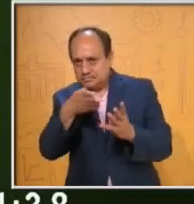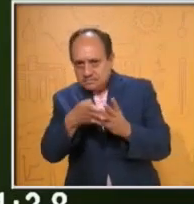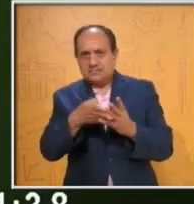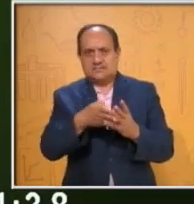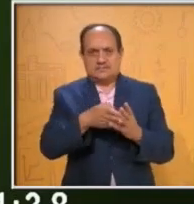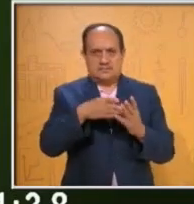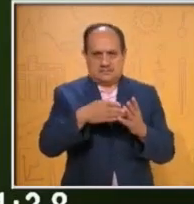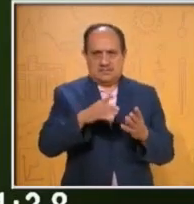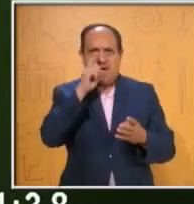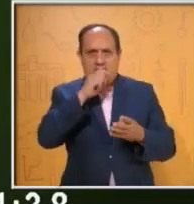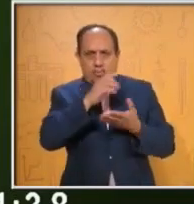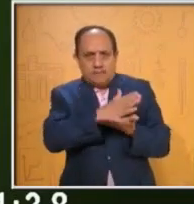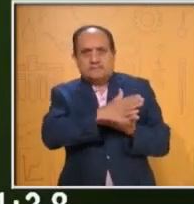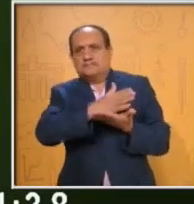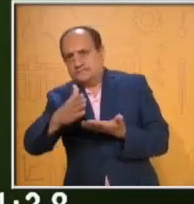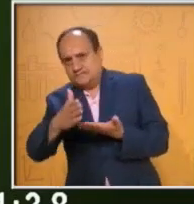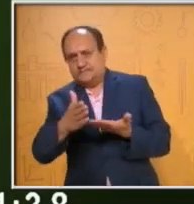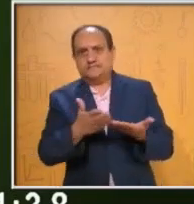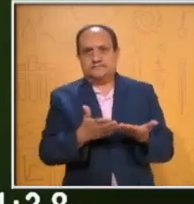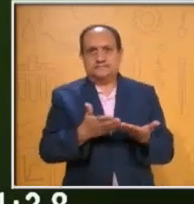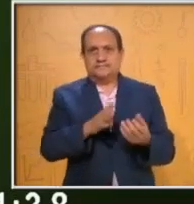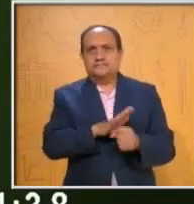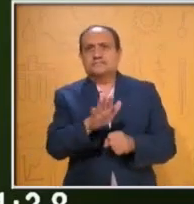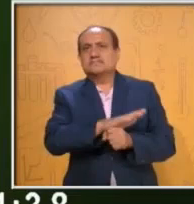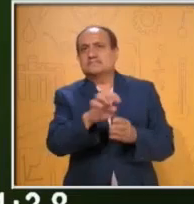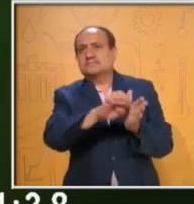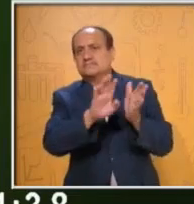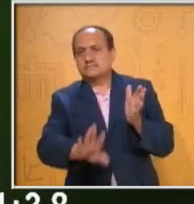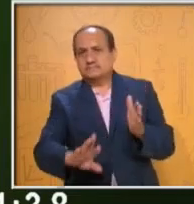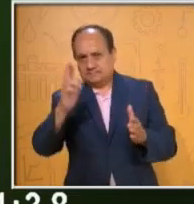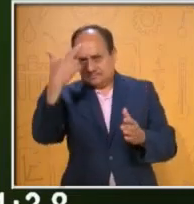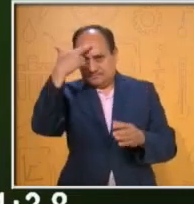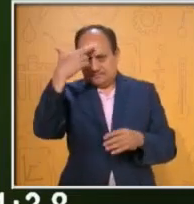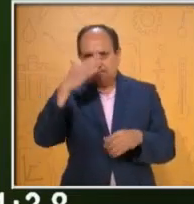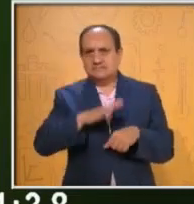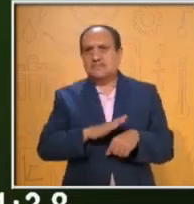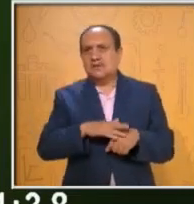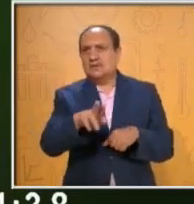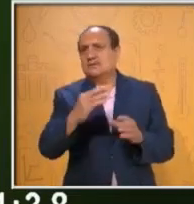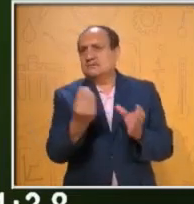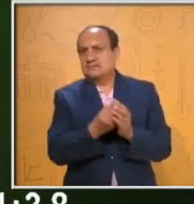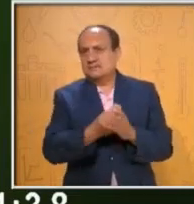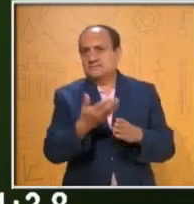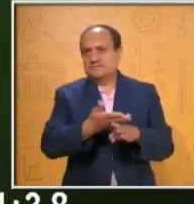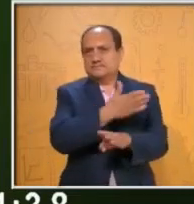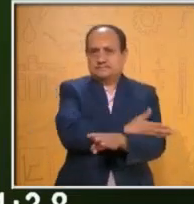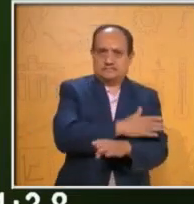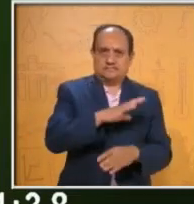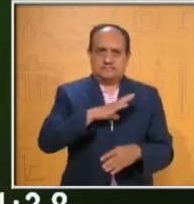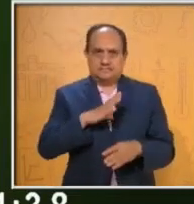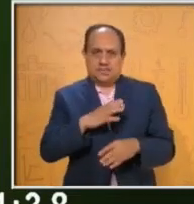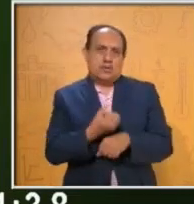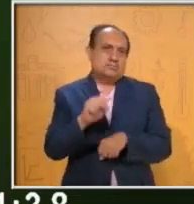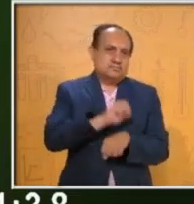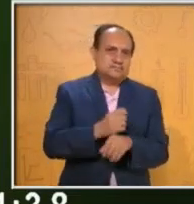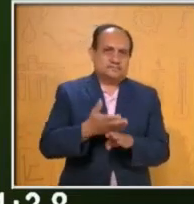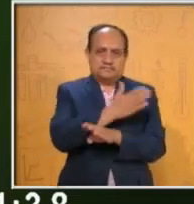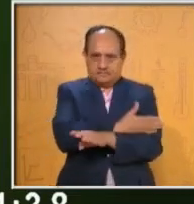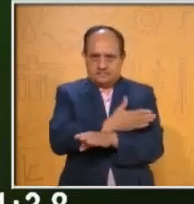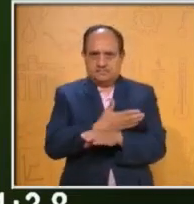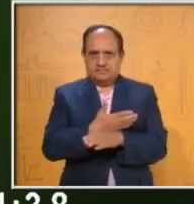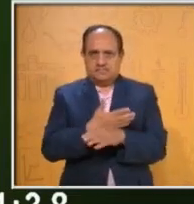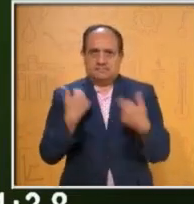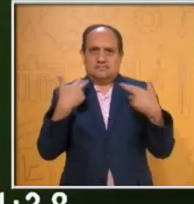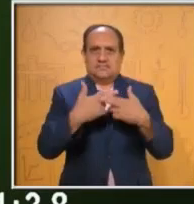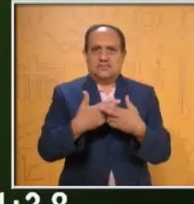agua. Así es. Y bueno, en este ejemplo también, recordarán que ustedes en la clase anterior o algunas semanas con el maestro Ciel